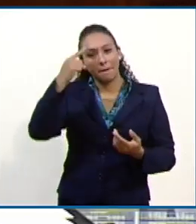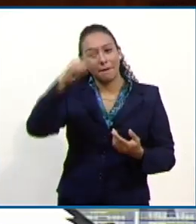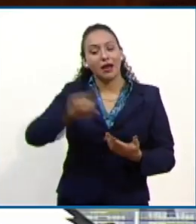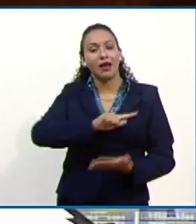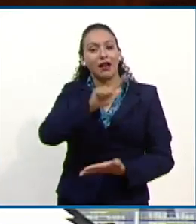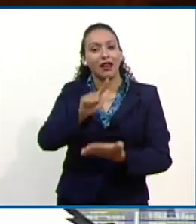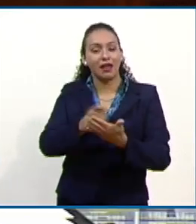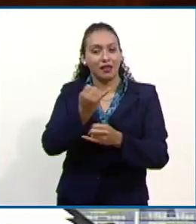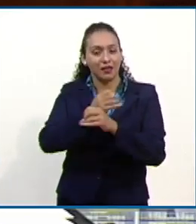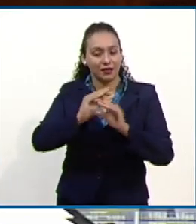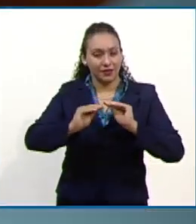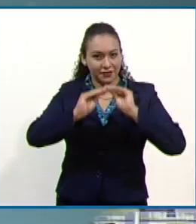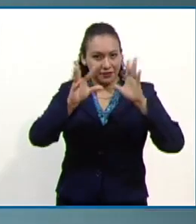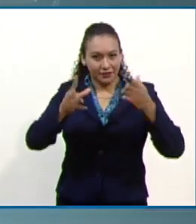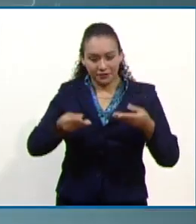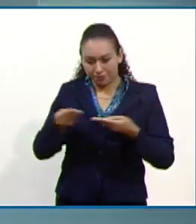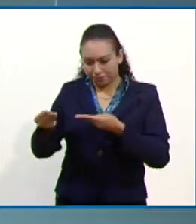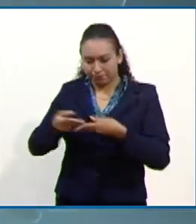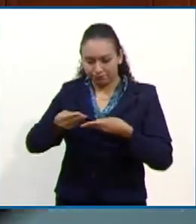de transparencia.